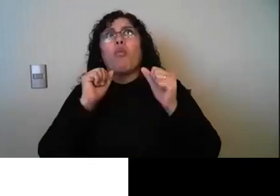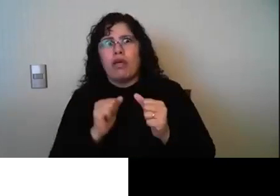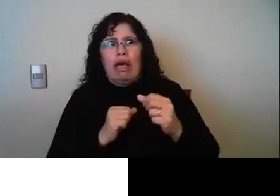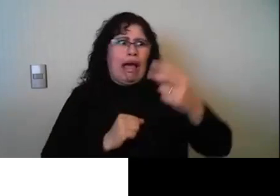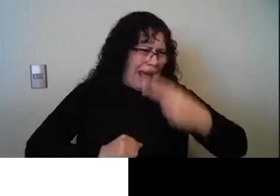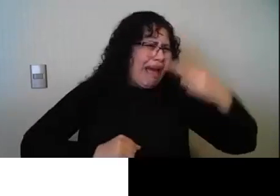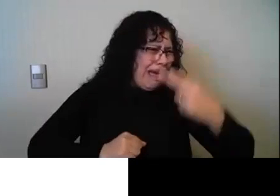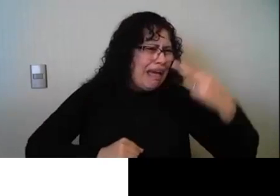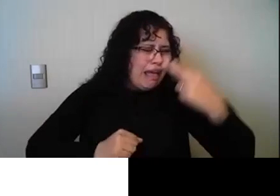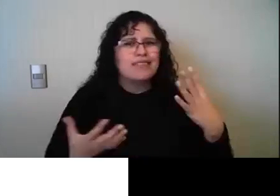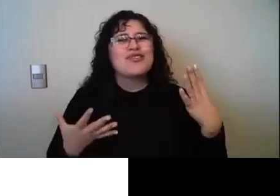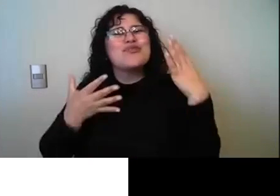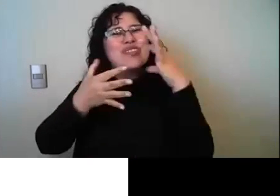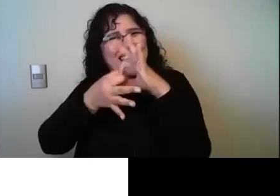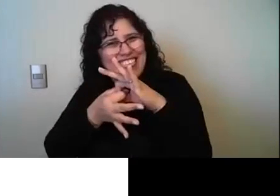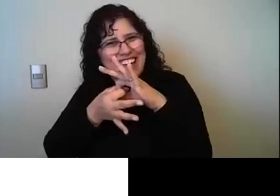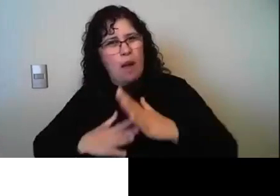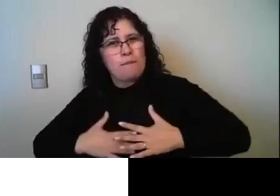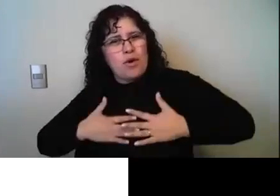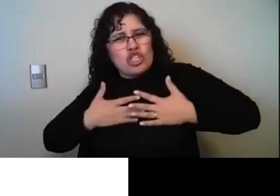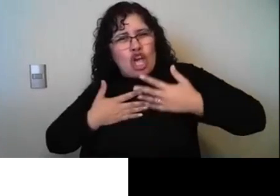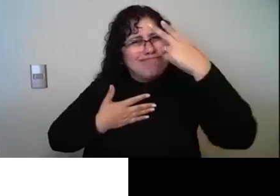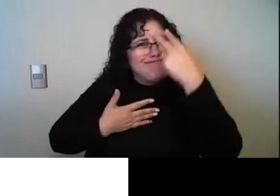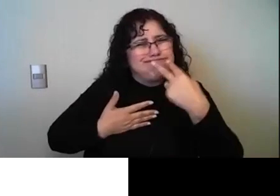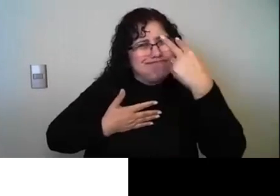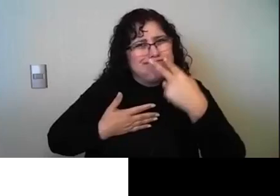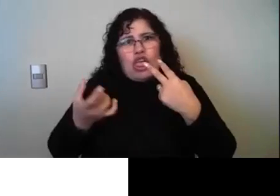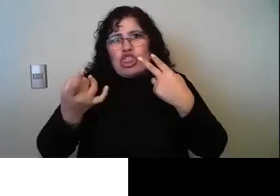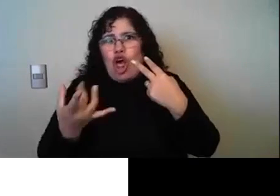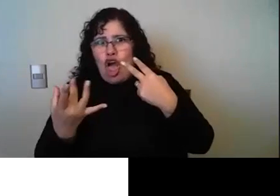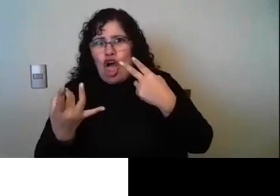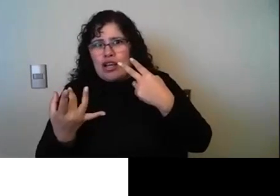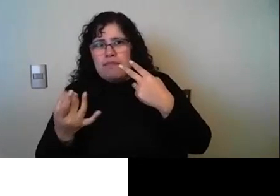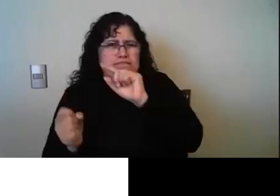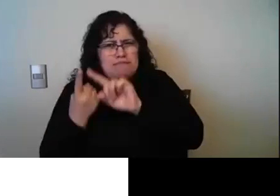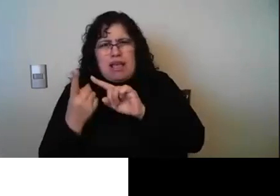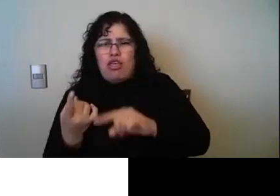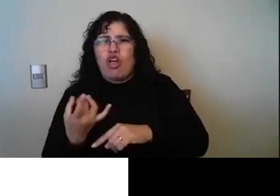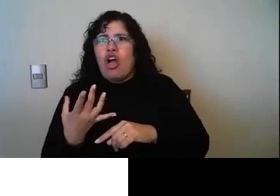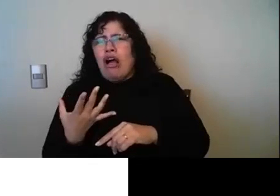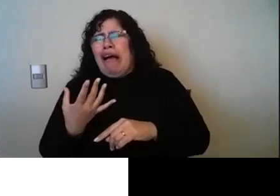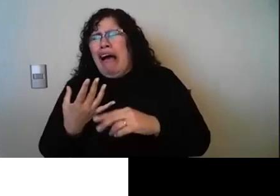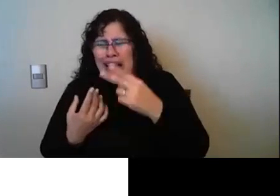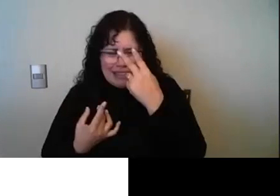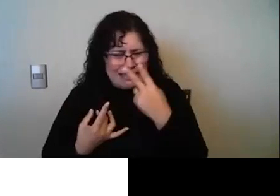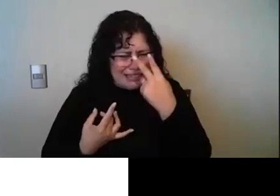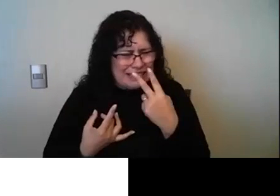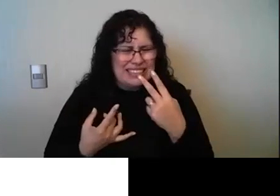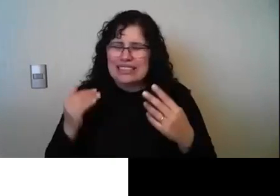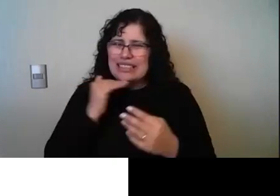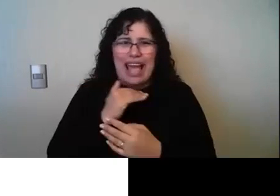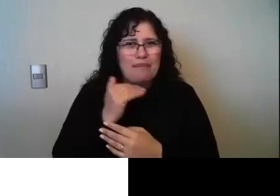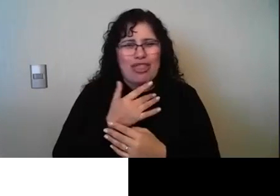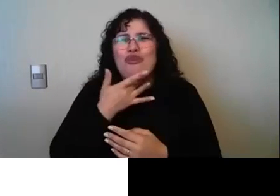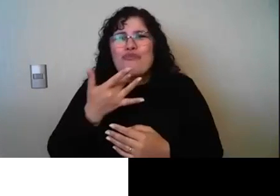¿sí? Por tanto, vamos a sentir el dolor y nos va a producir